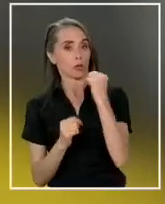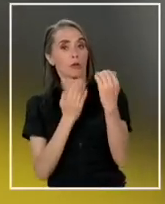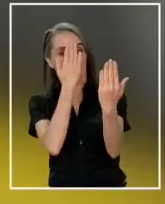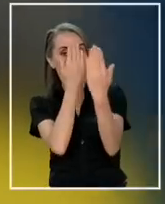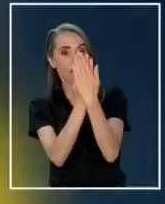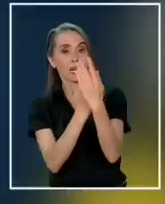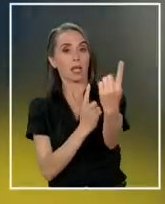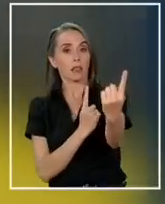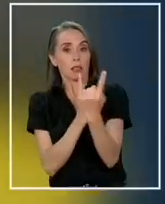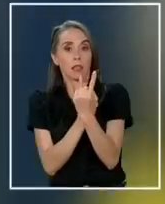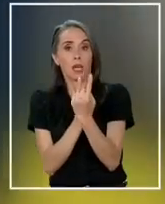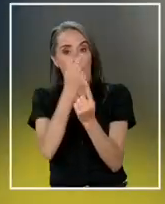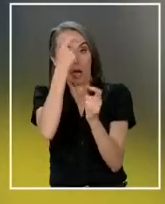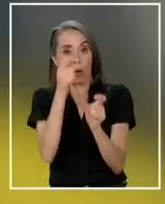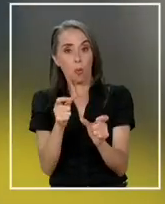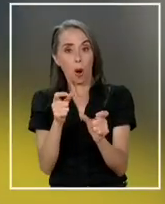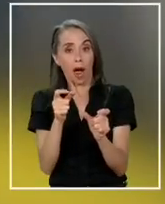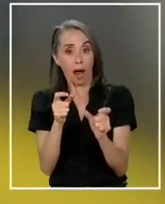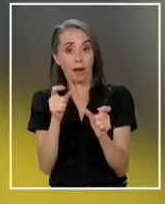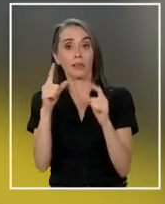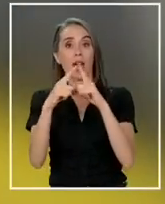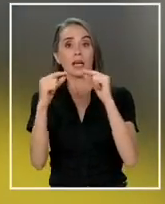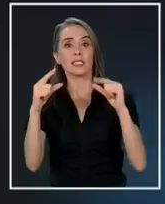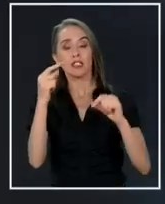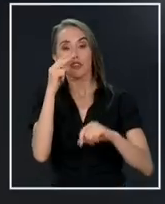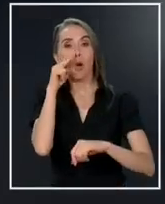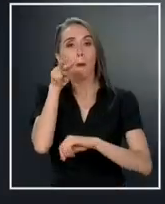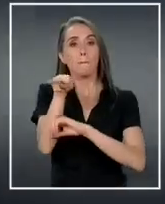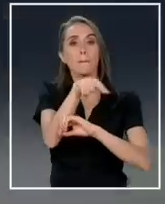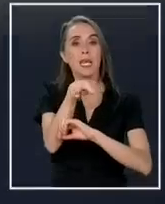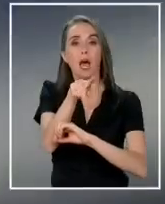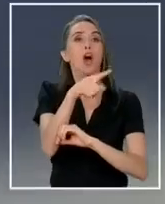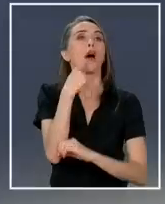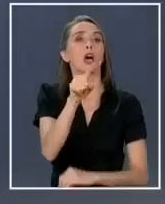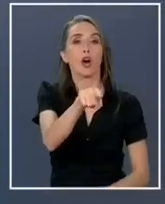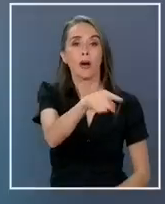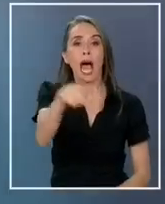frente con el Guardia en la estación miradora de la línea 5